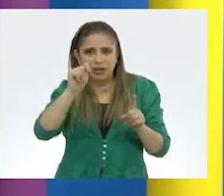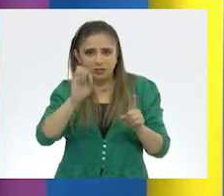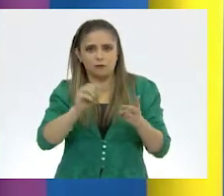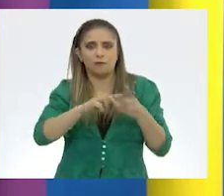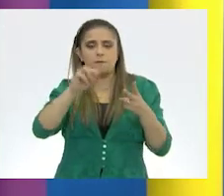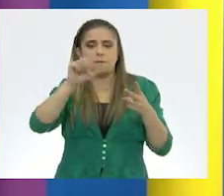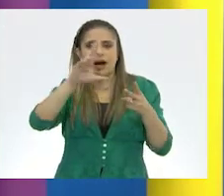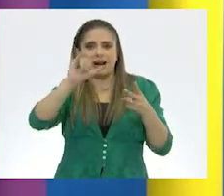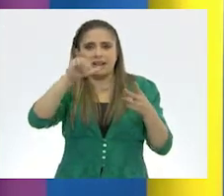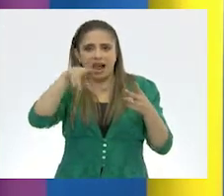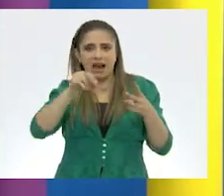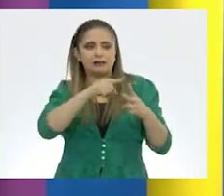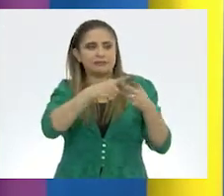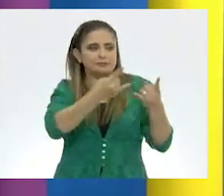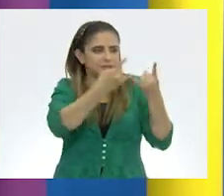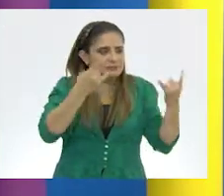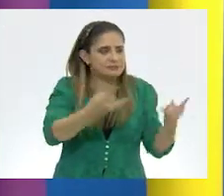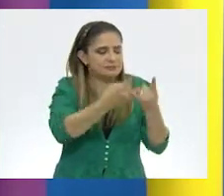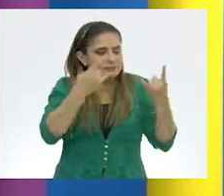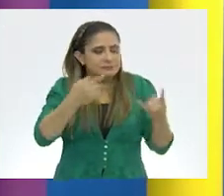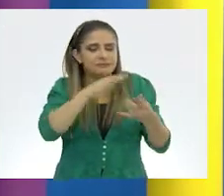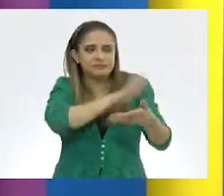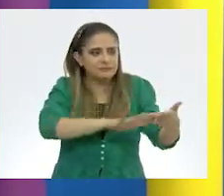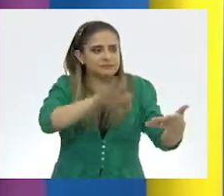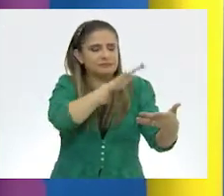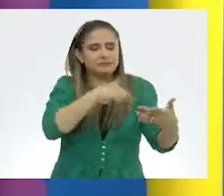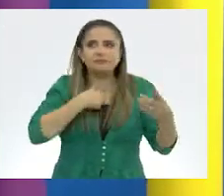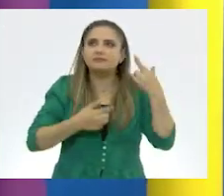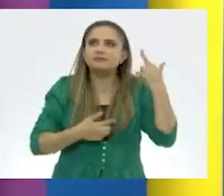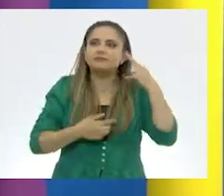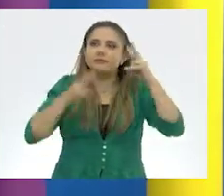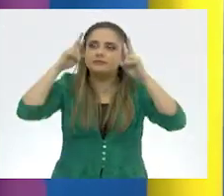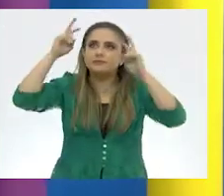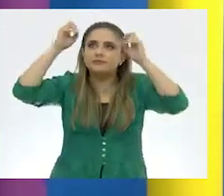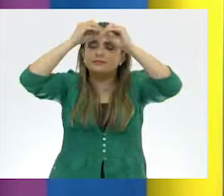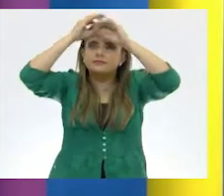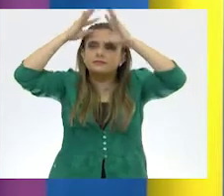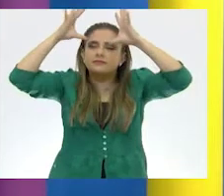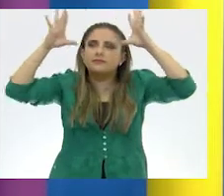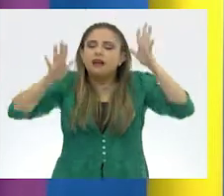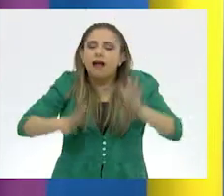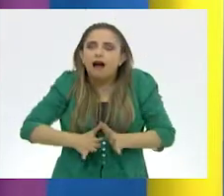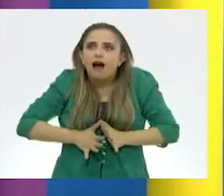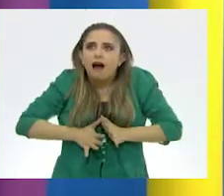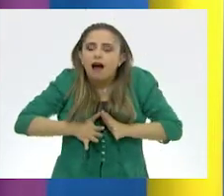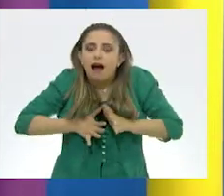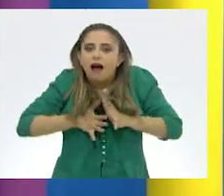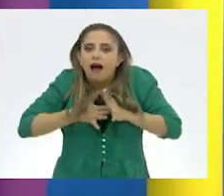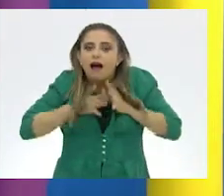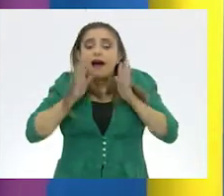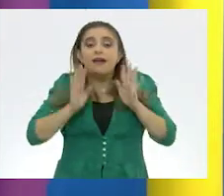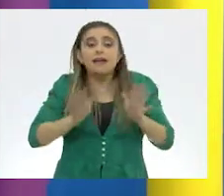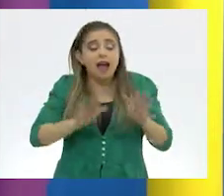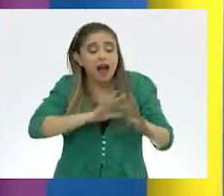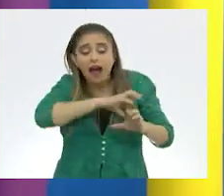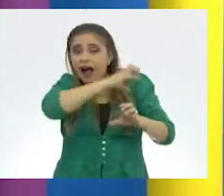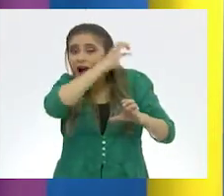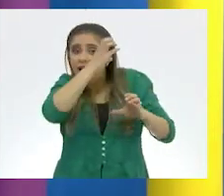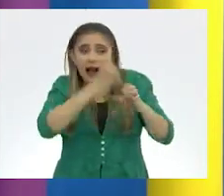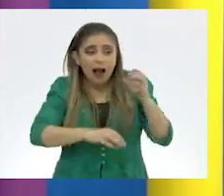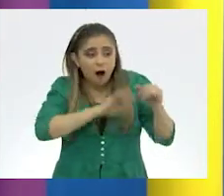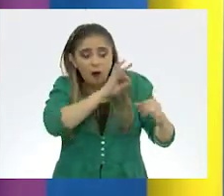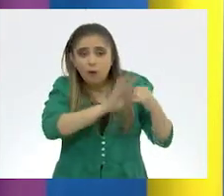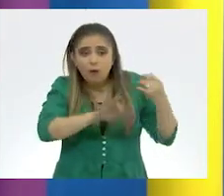El cuento me mantuvo en suspenso, esperando lo peor, y al final el desenlace me dejó intrigada, sobre todo por el mensaje